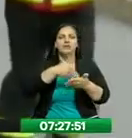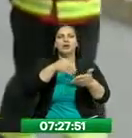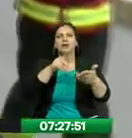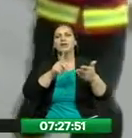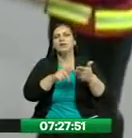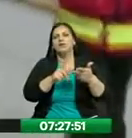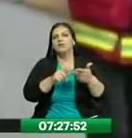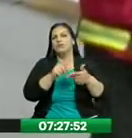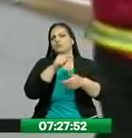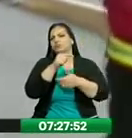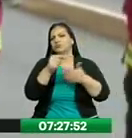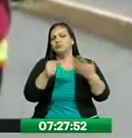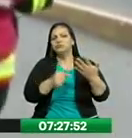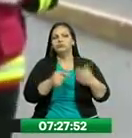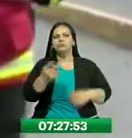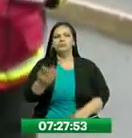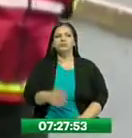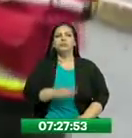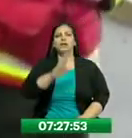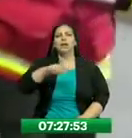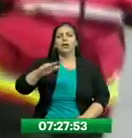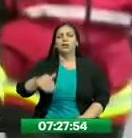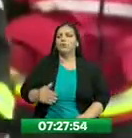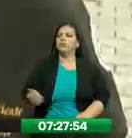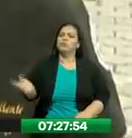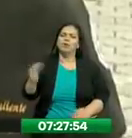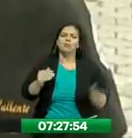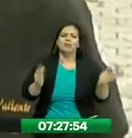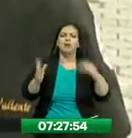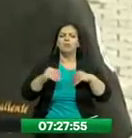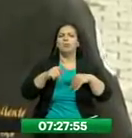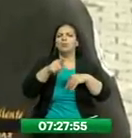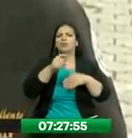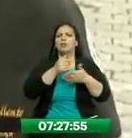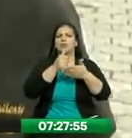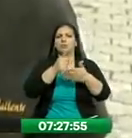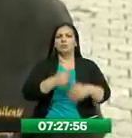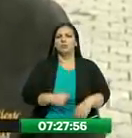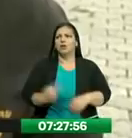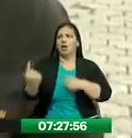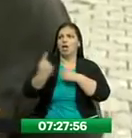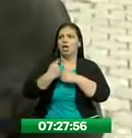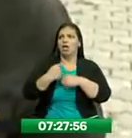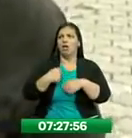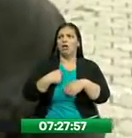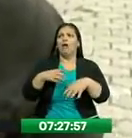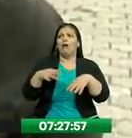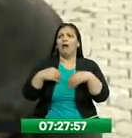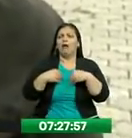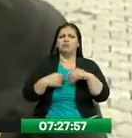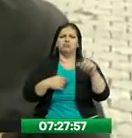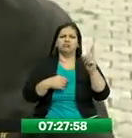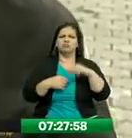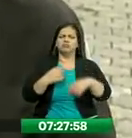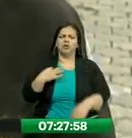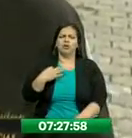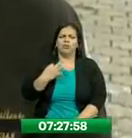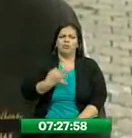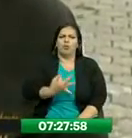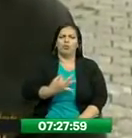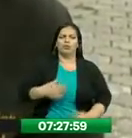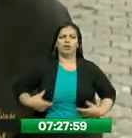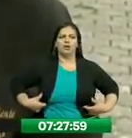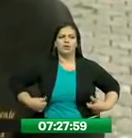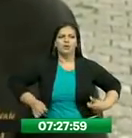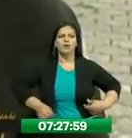descanso. De día y de noche estuvieron ahí para ayudar. Nadie nos obligó, nadie nos dijo que debíamos estar ahí. Sabemos perfectamente que las